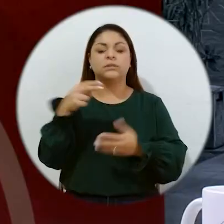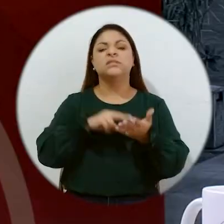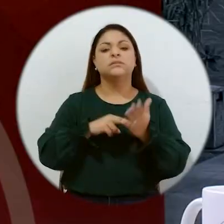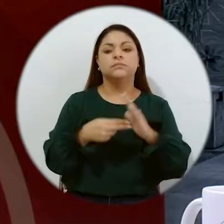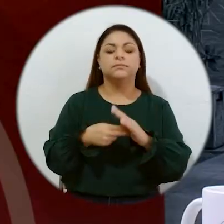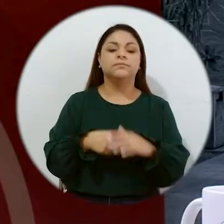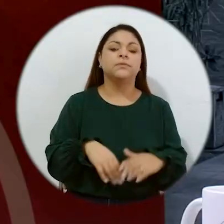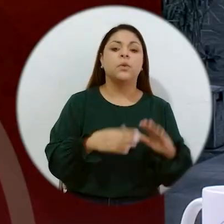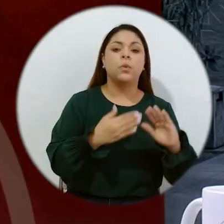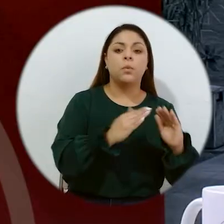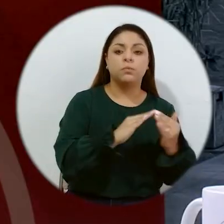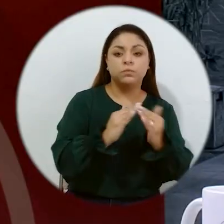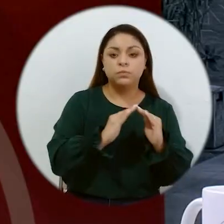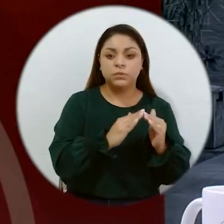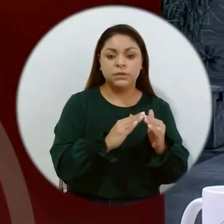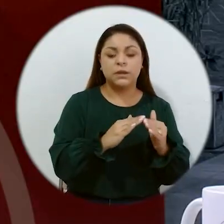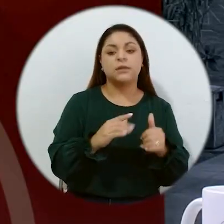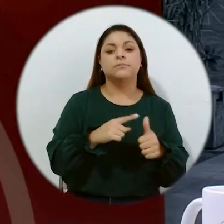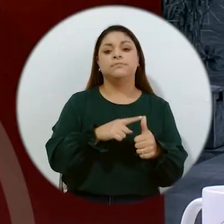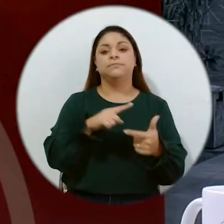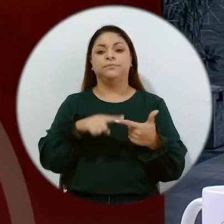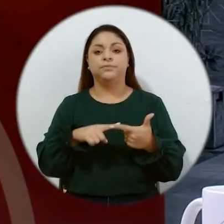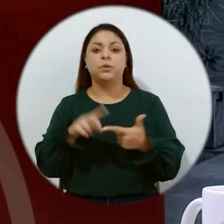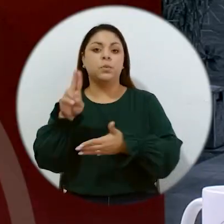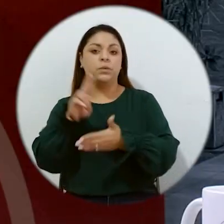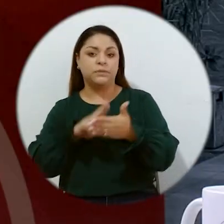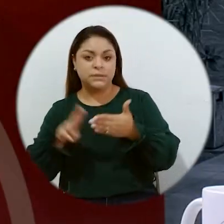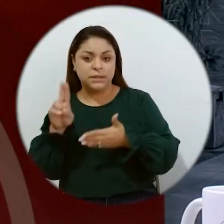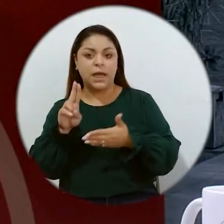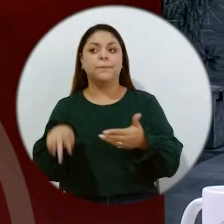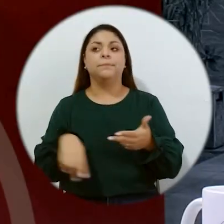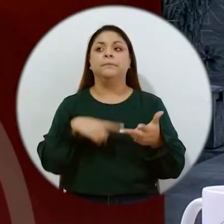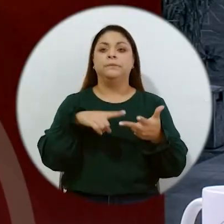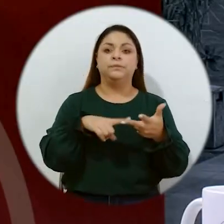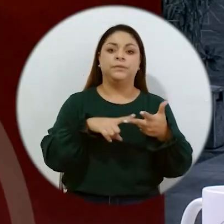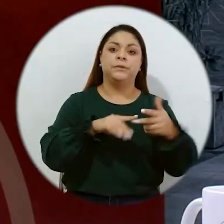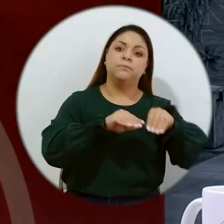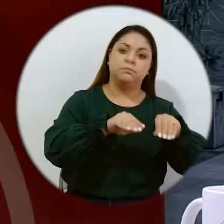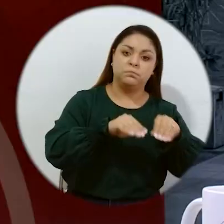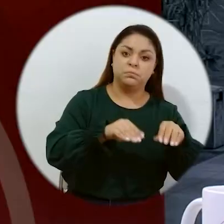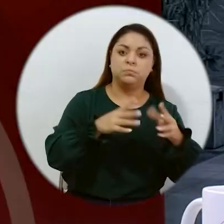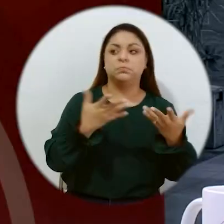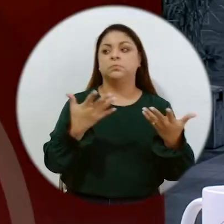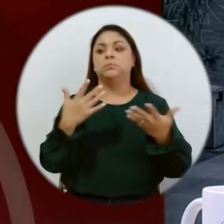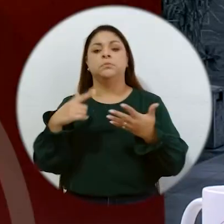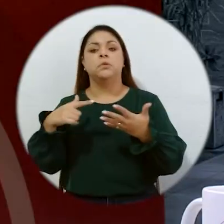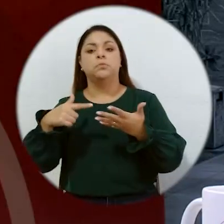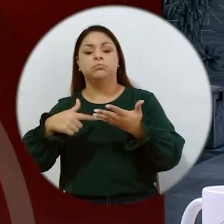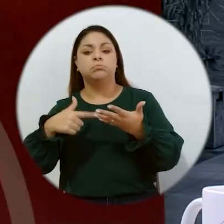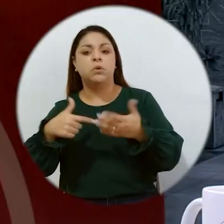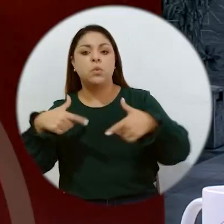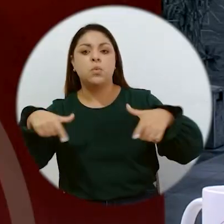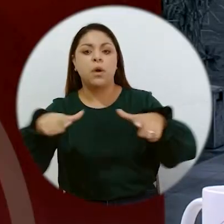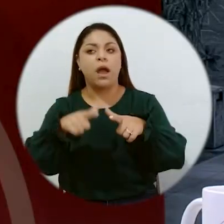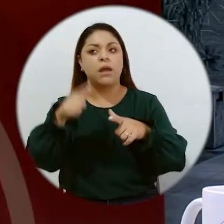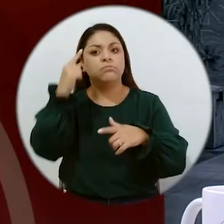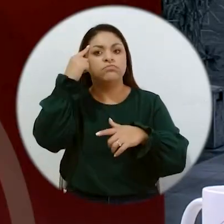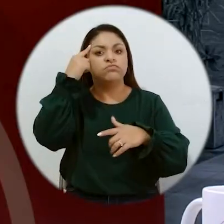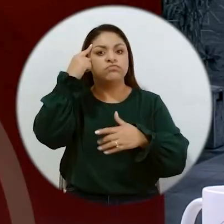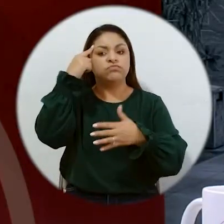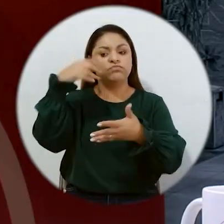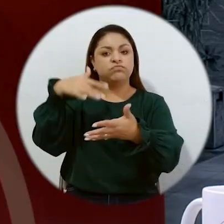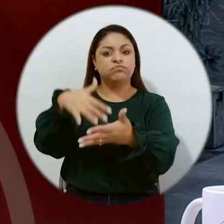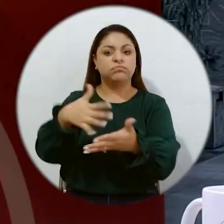las comunidades, la academia, la universidad, centros de pensamiento, sociedad